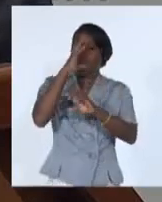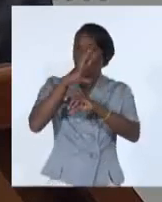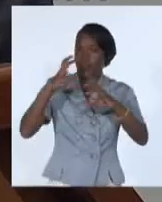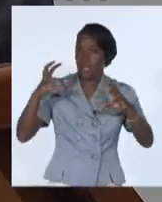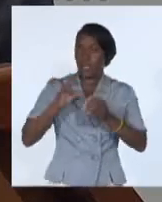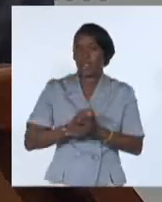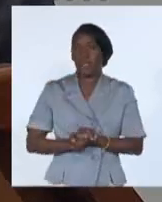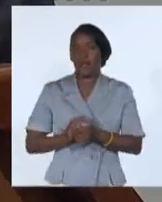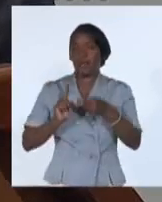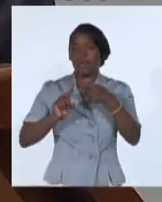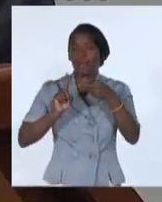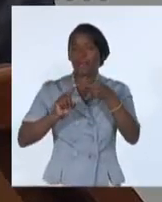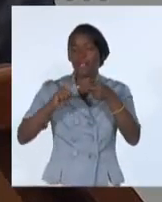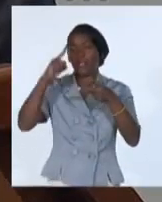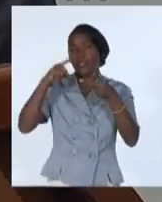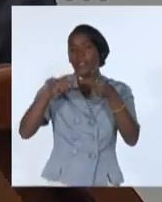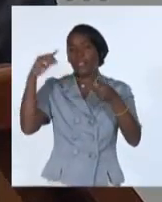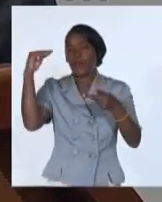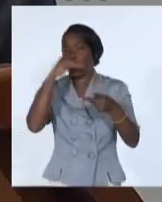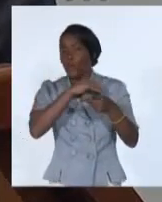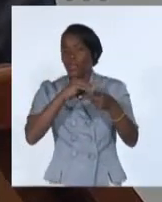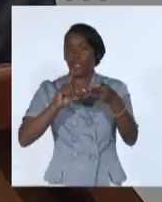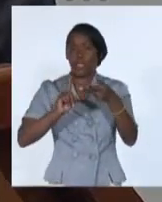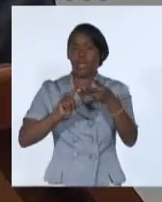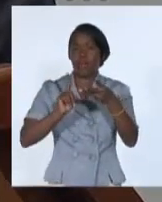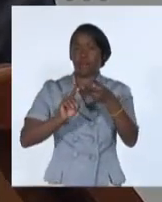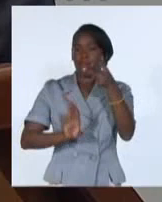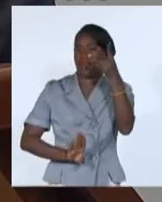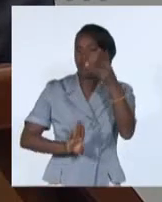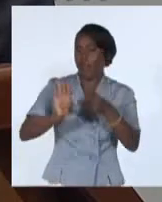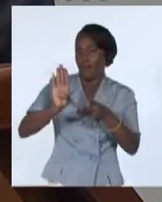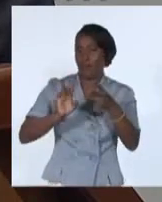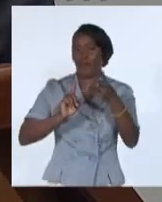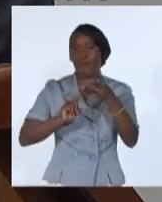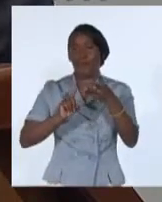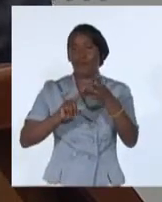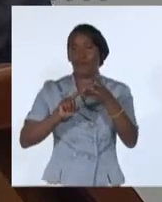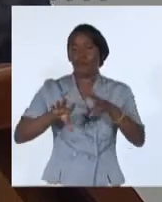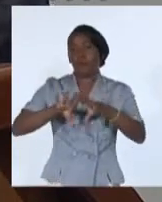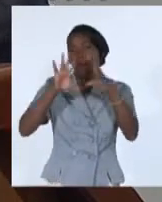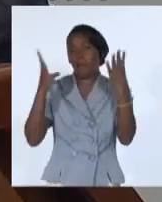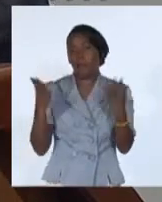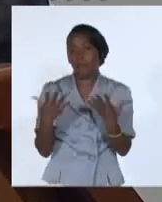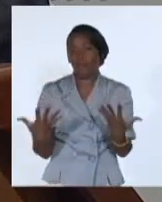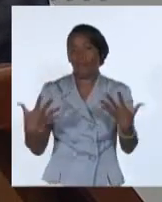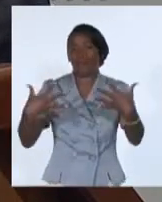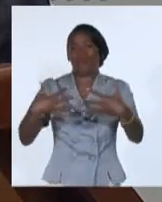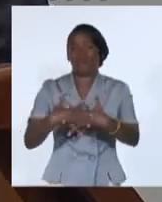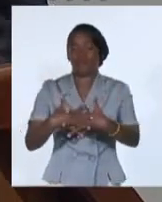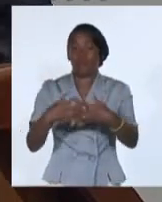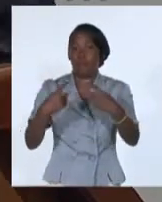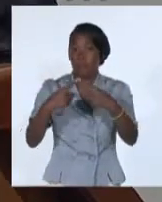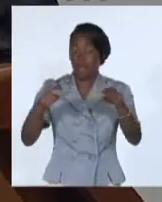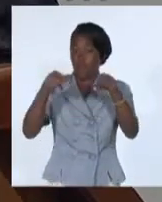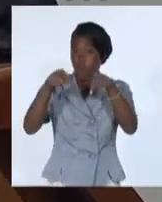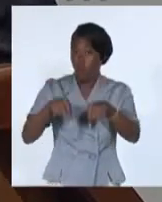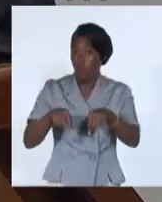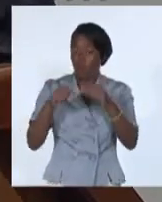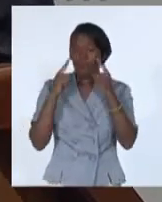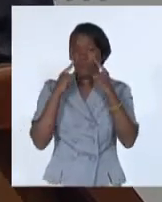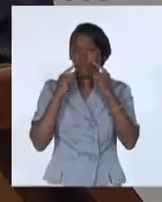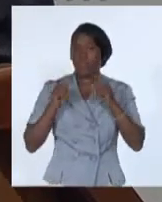a hacer que el desarrollo sostenible sea una realidad. Hoy, no obstante, reflejan